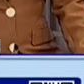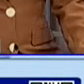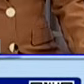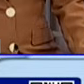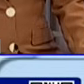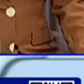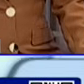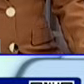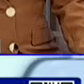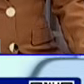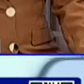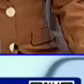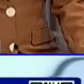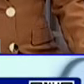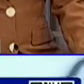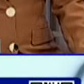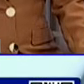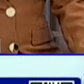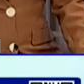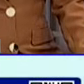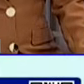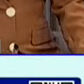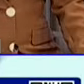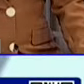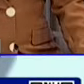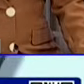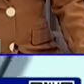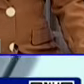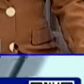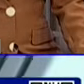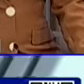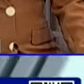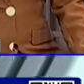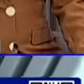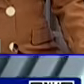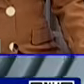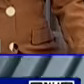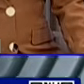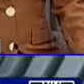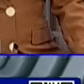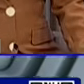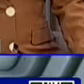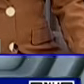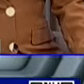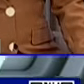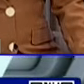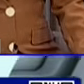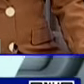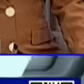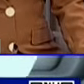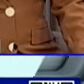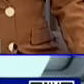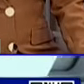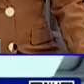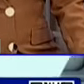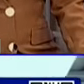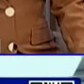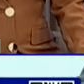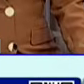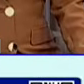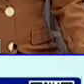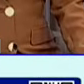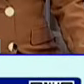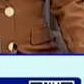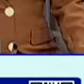cerebral y pie diabético. Es una persona de escasos recursos. Estaba bajo el cuidado de su abuela de 95 años. Recibe atención